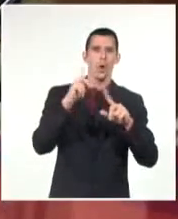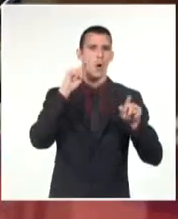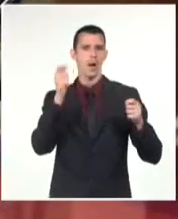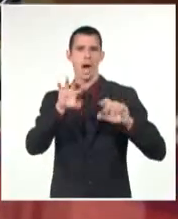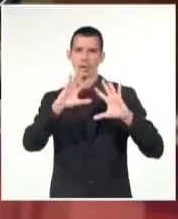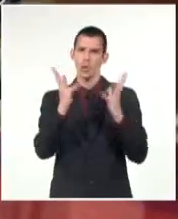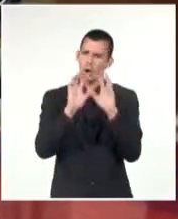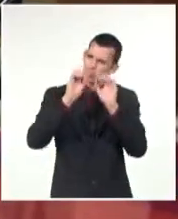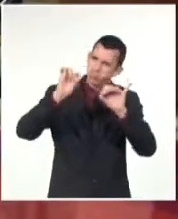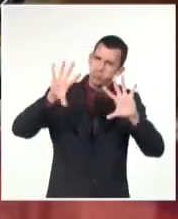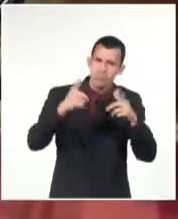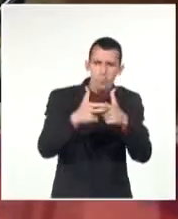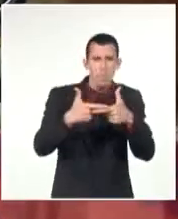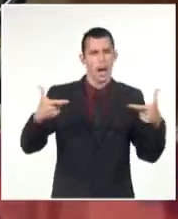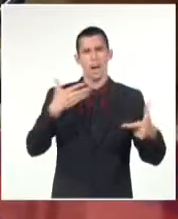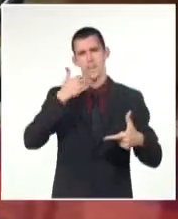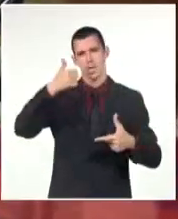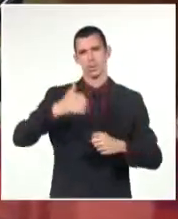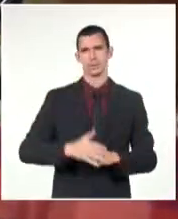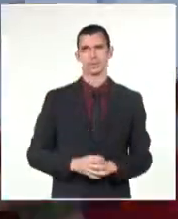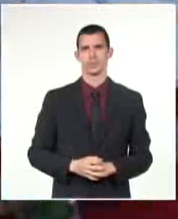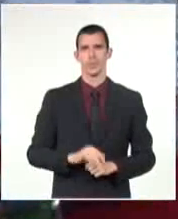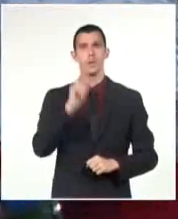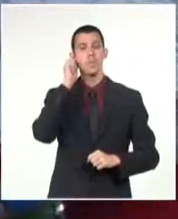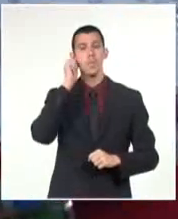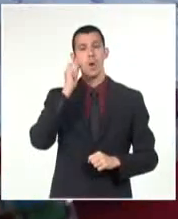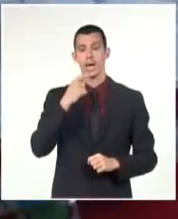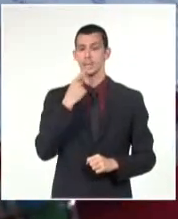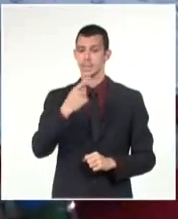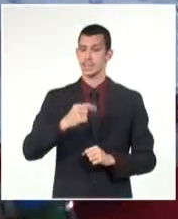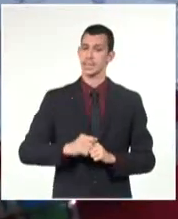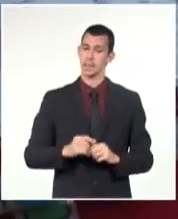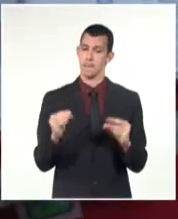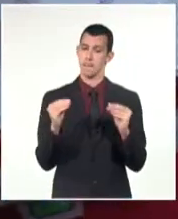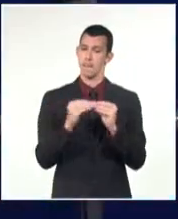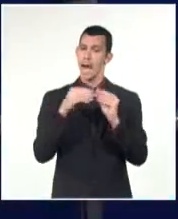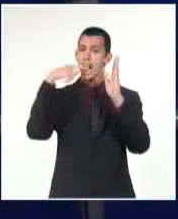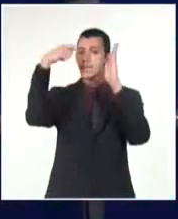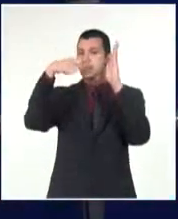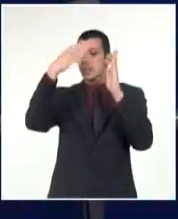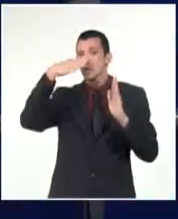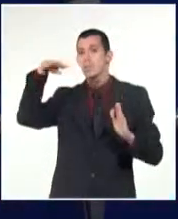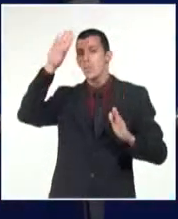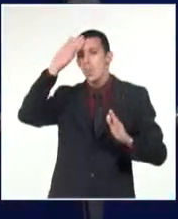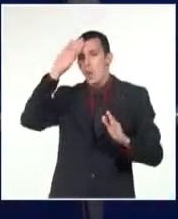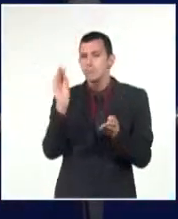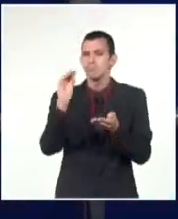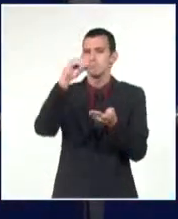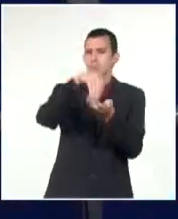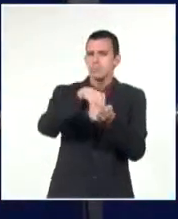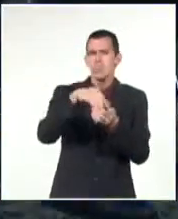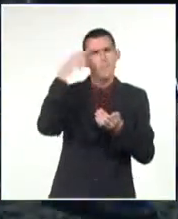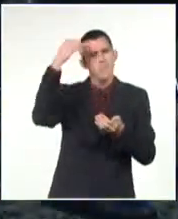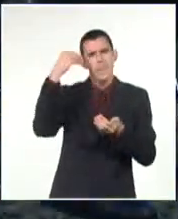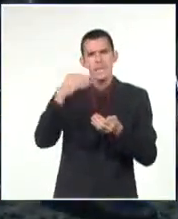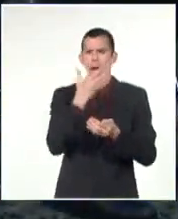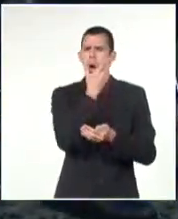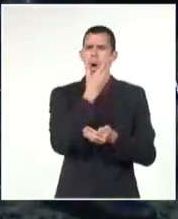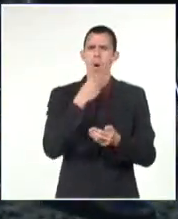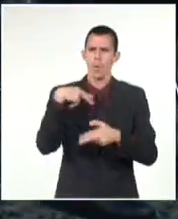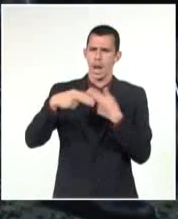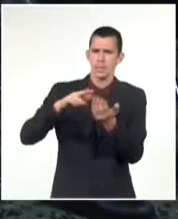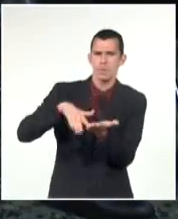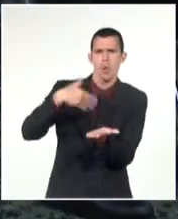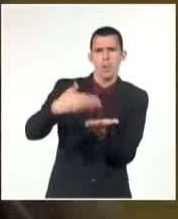anunció que se concibe la apertura de un festival de cine cubano que incluirá en su programación la muestra de jóvenes realizadores.